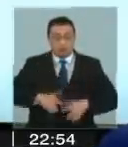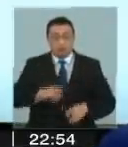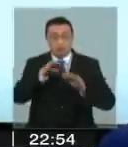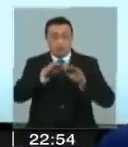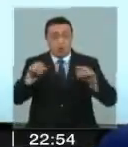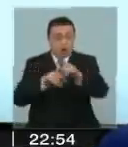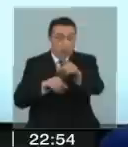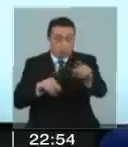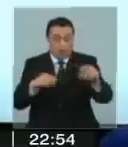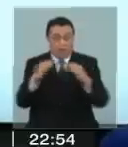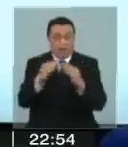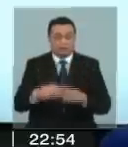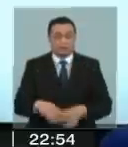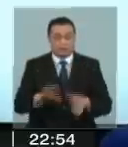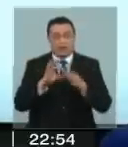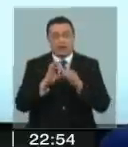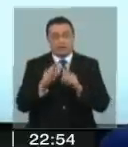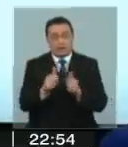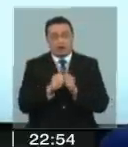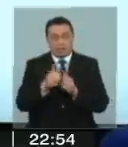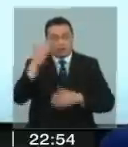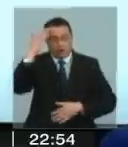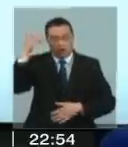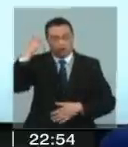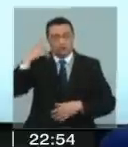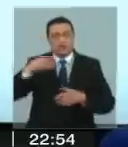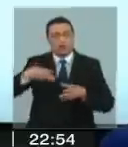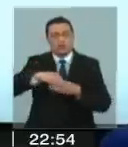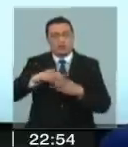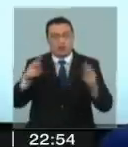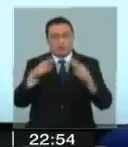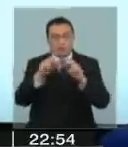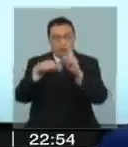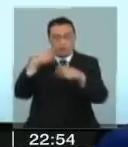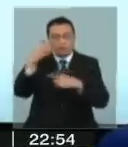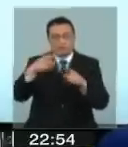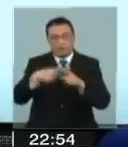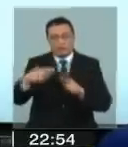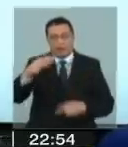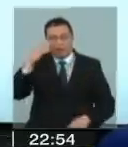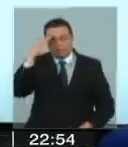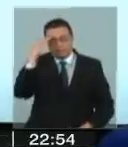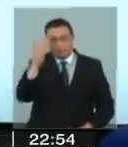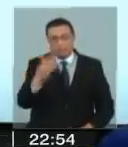igual que ustedes en sus casas. Gracias por acompañarnos en Conciencia Inclusiva y nos vemos la próxima semana. Chao.